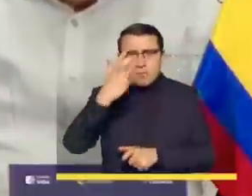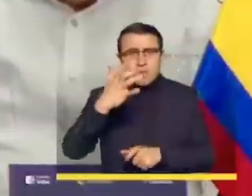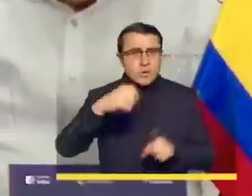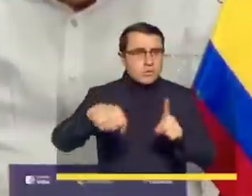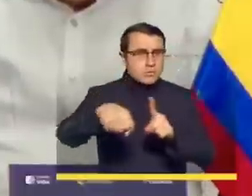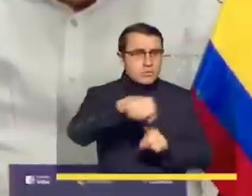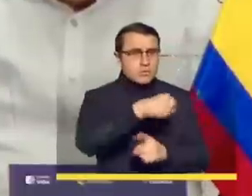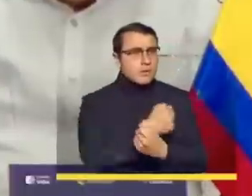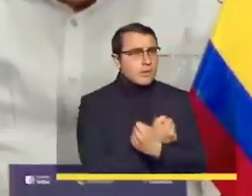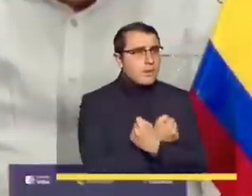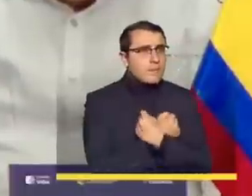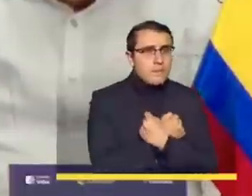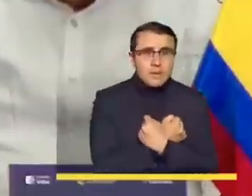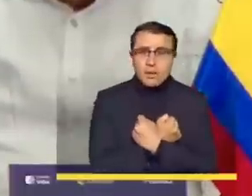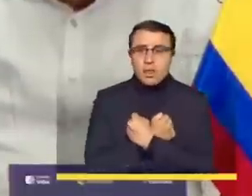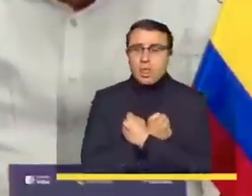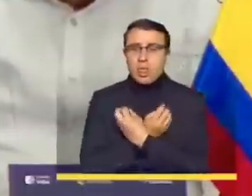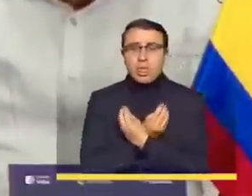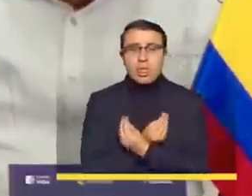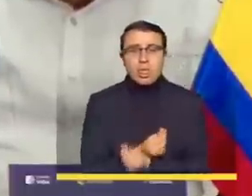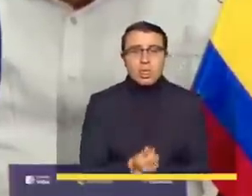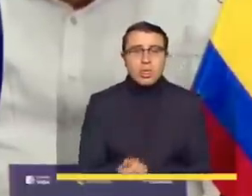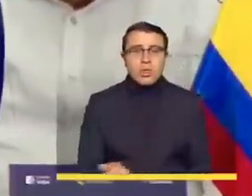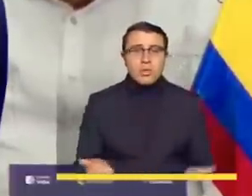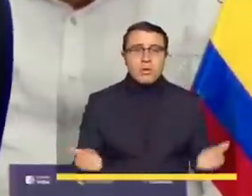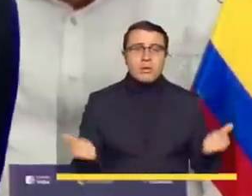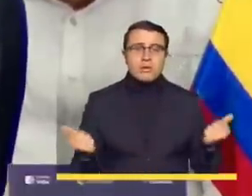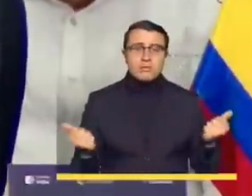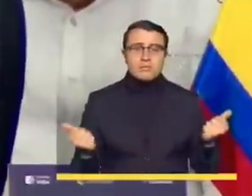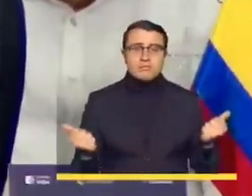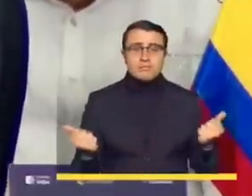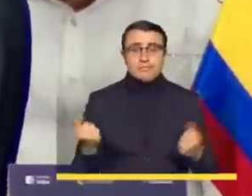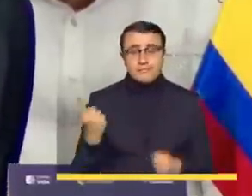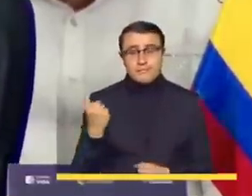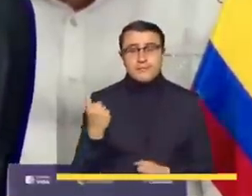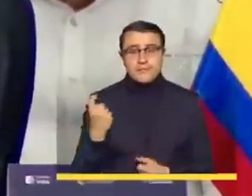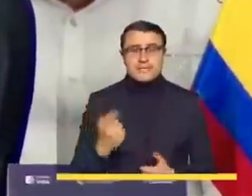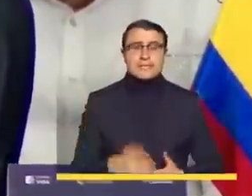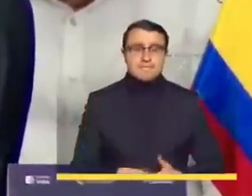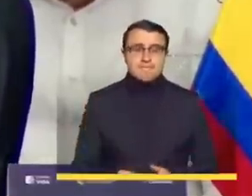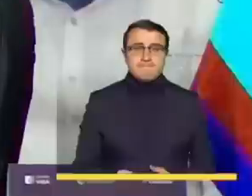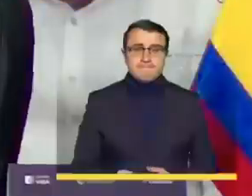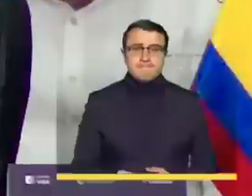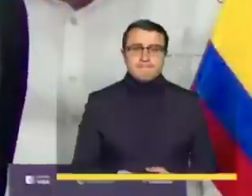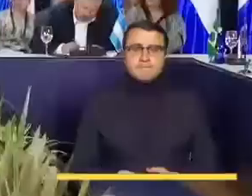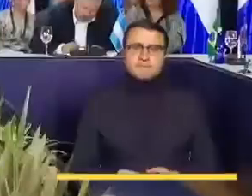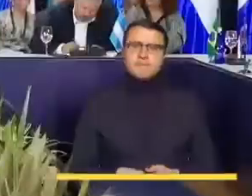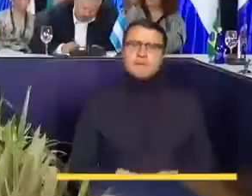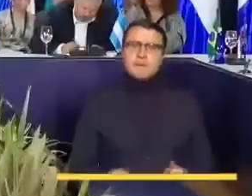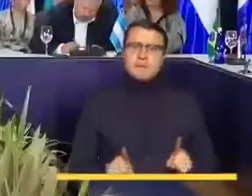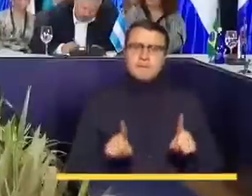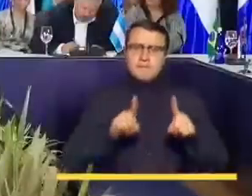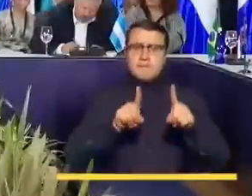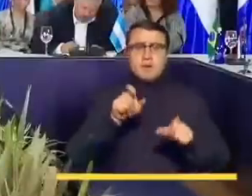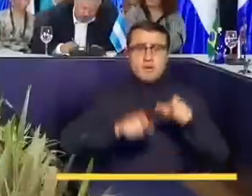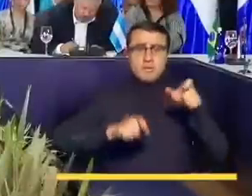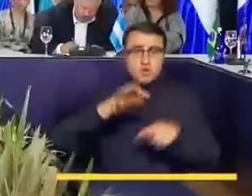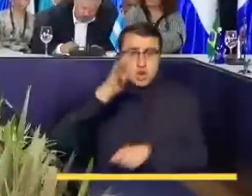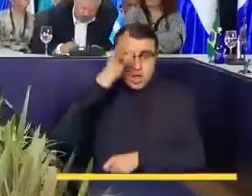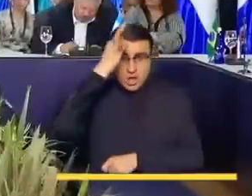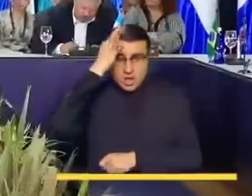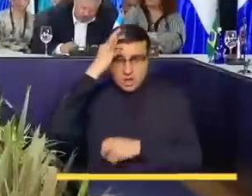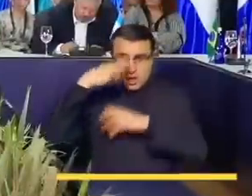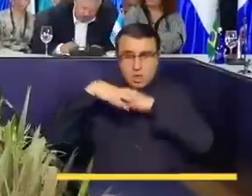la sociedad. Es decir, de amor. ¿Cuál es el antídoto contra el consumo de